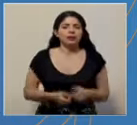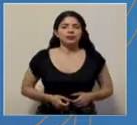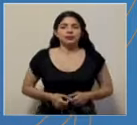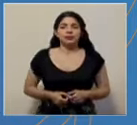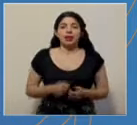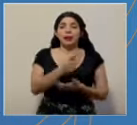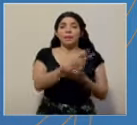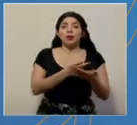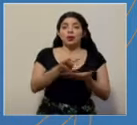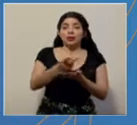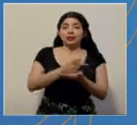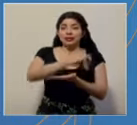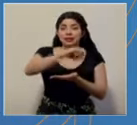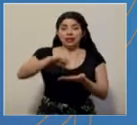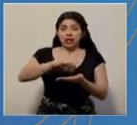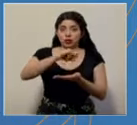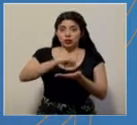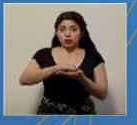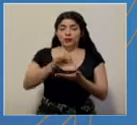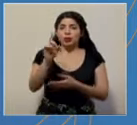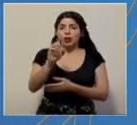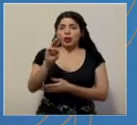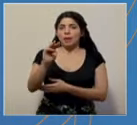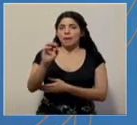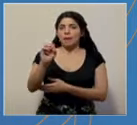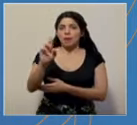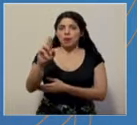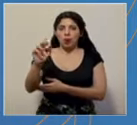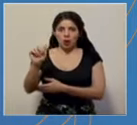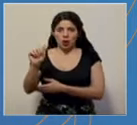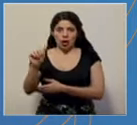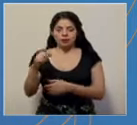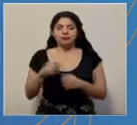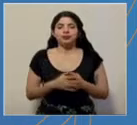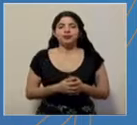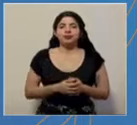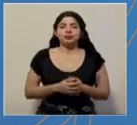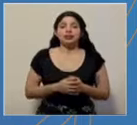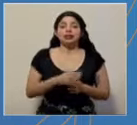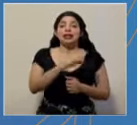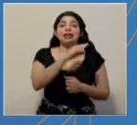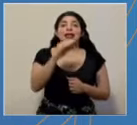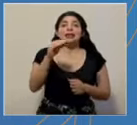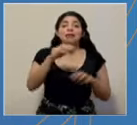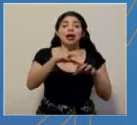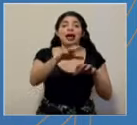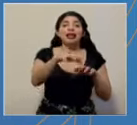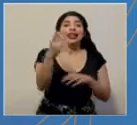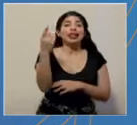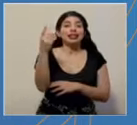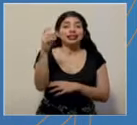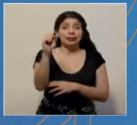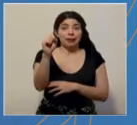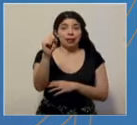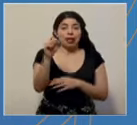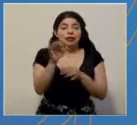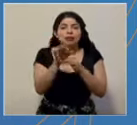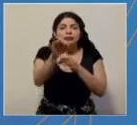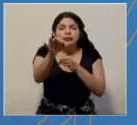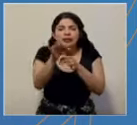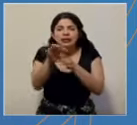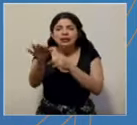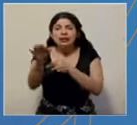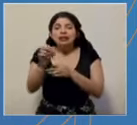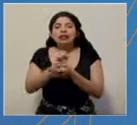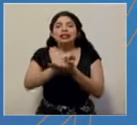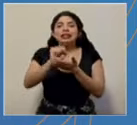En la provincia de San José, el cantón de Mora y para el cantón de Desamparados, los distritos